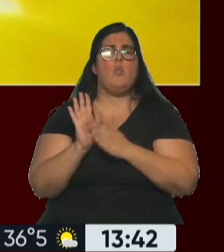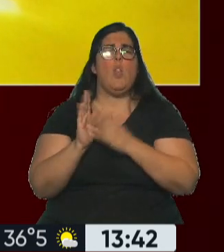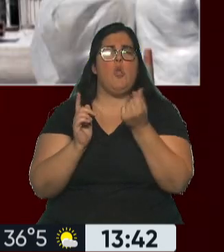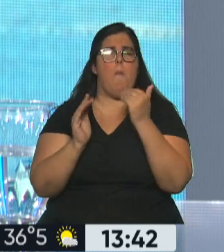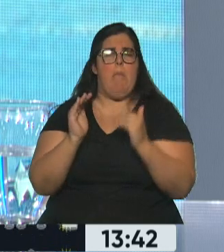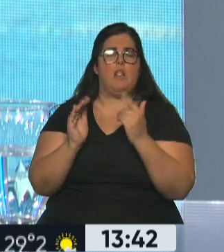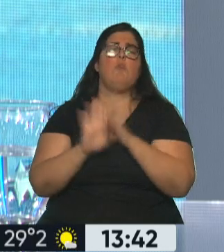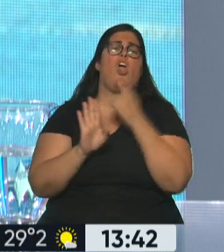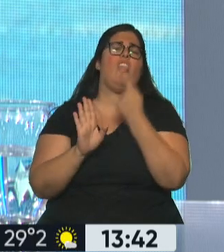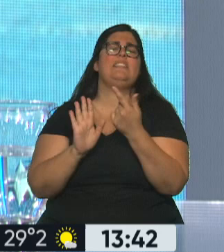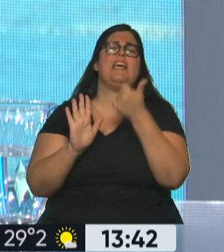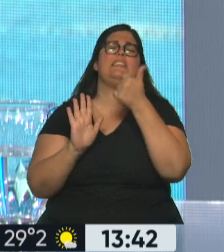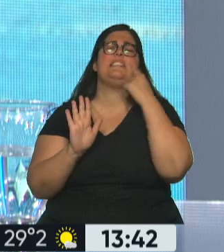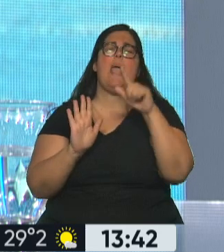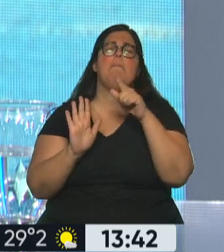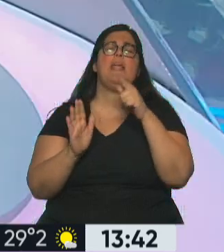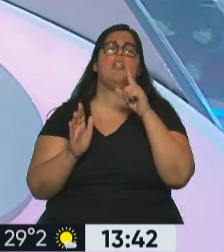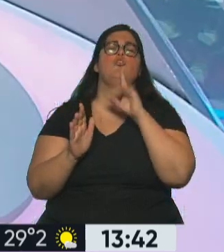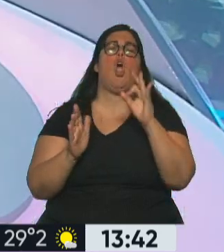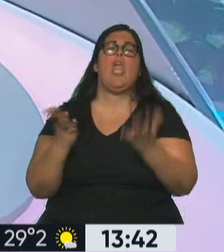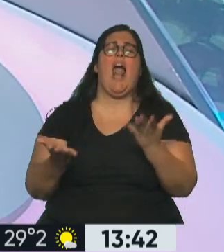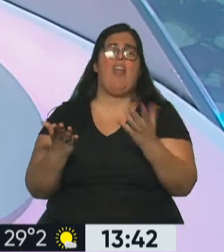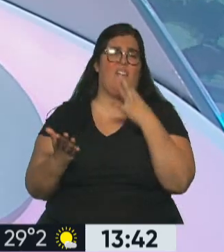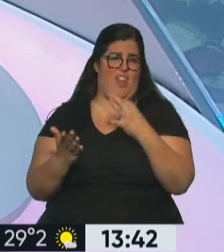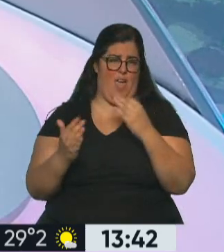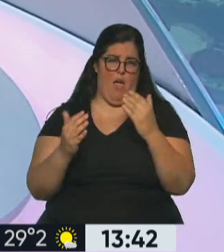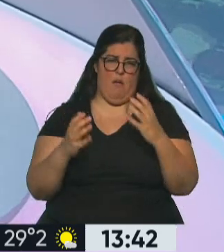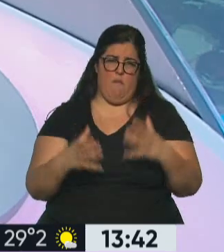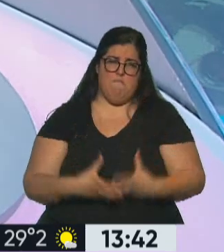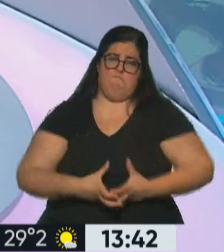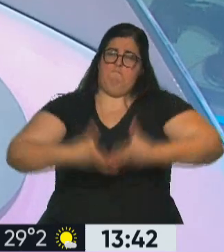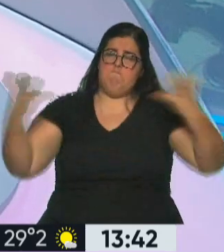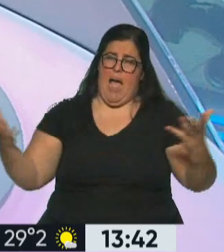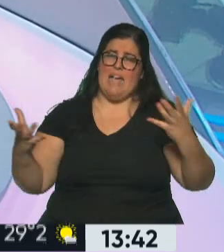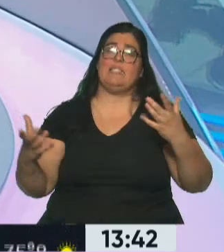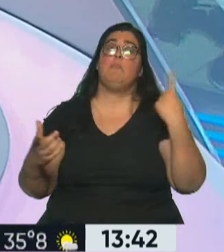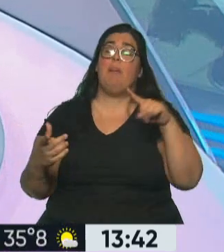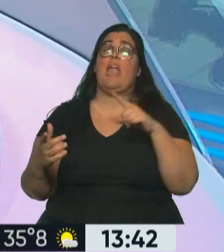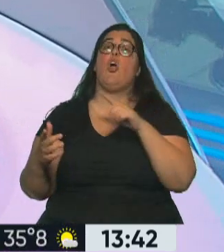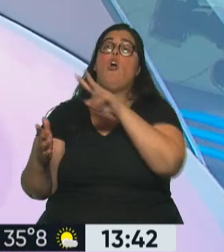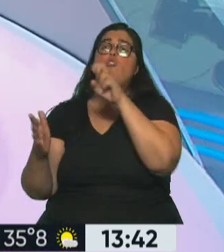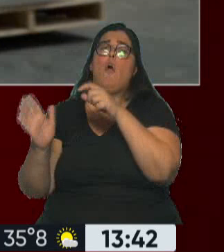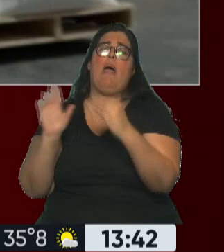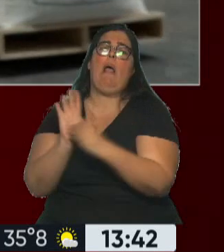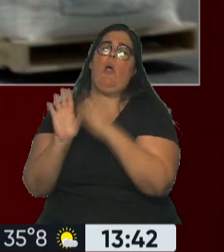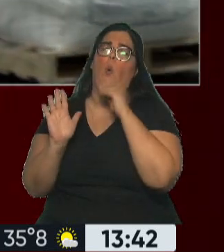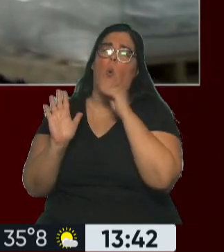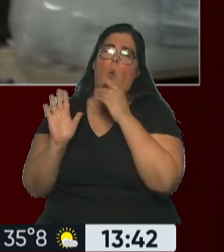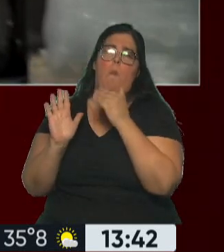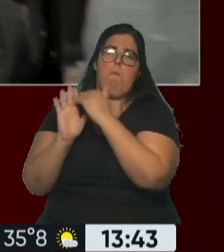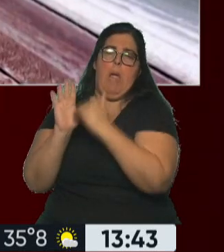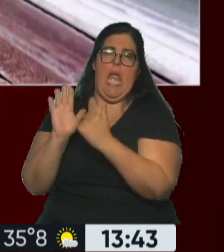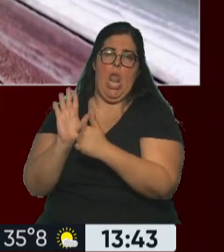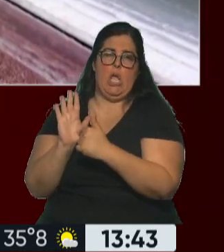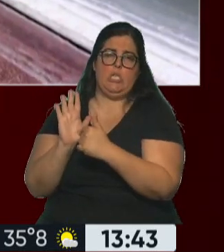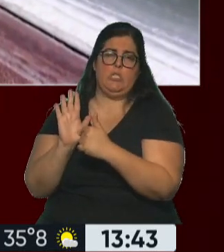que 6.000 y pico de toneladas, pero en realidad seguramente son muchas más, y estuvieron subfacturando las empresas en la Argentina de una manera escandalosa. Es decir,